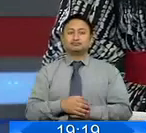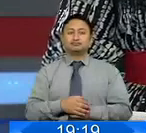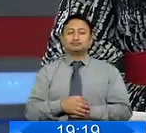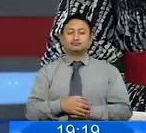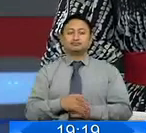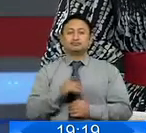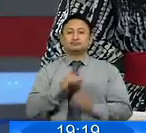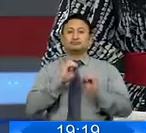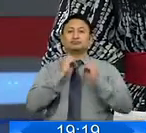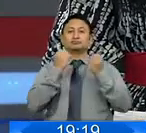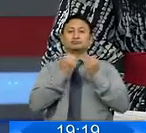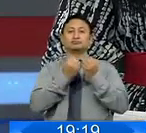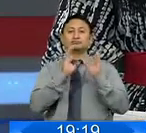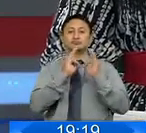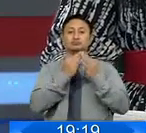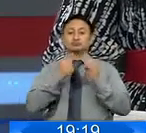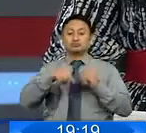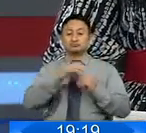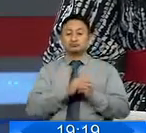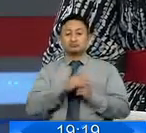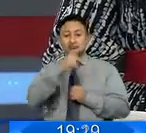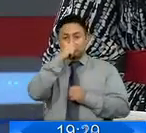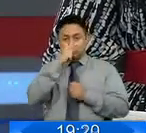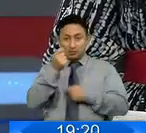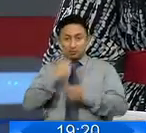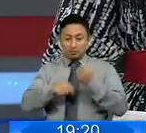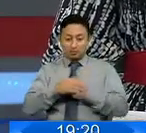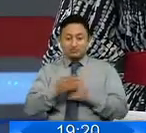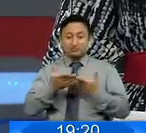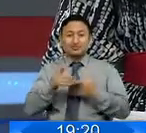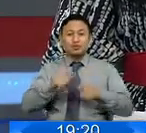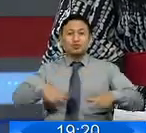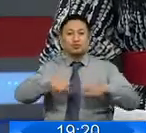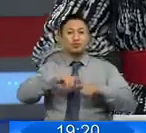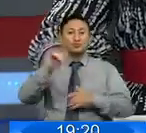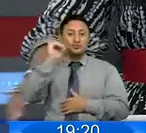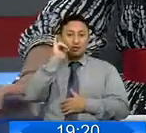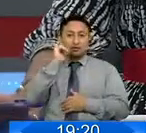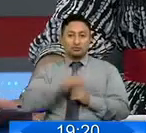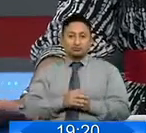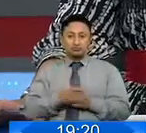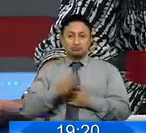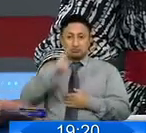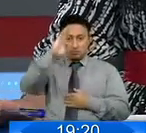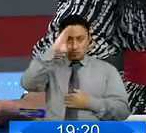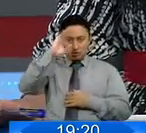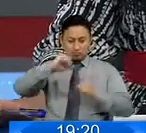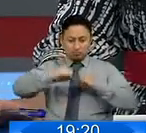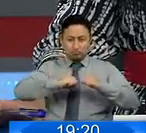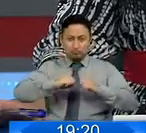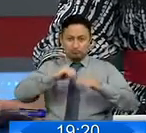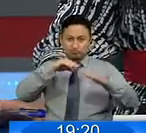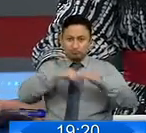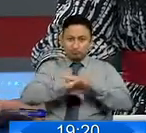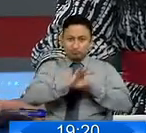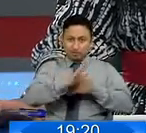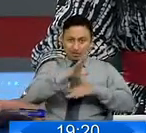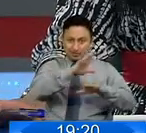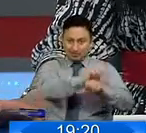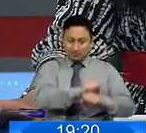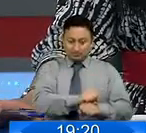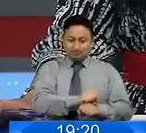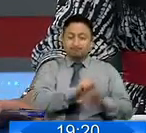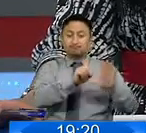Una organización familiar dedicada al expendio de droga en Sangolquí fue desarticulada durante un operativo realizado por la policía antinarcóticos.